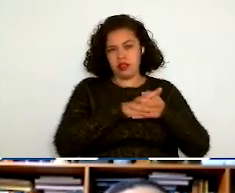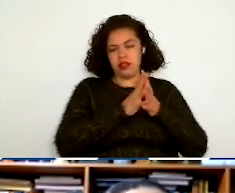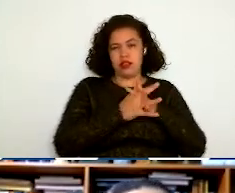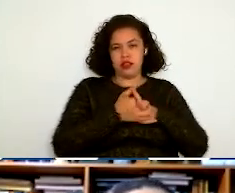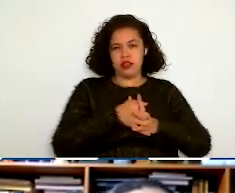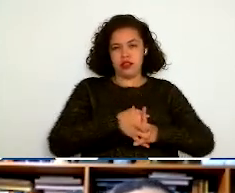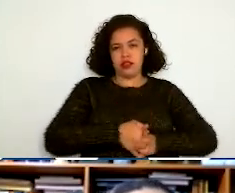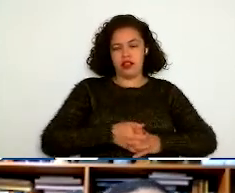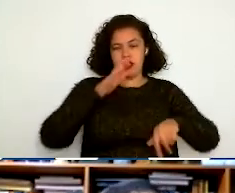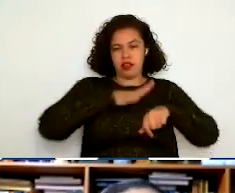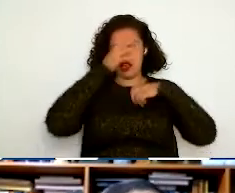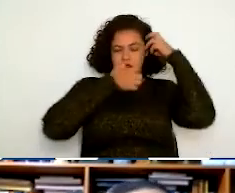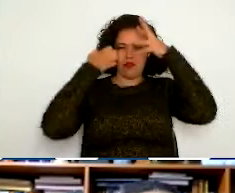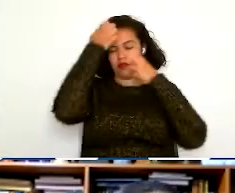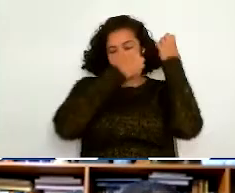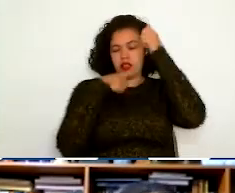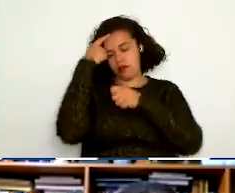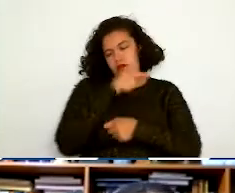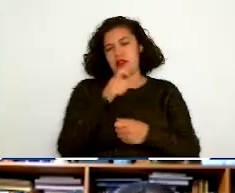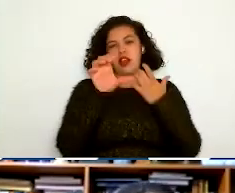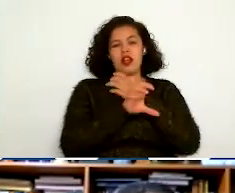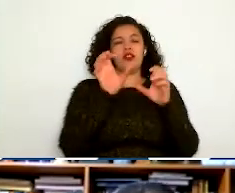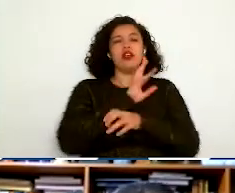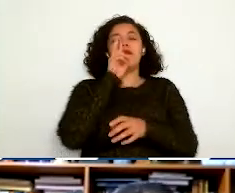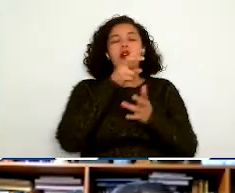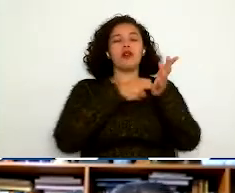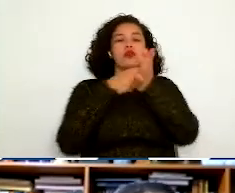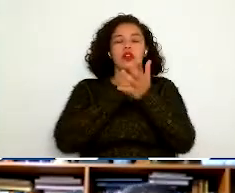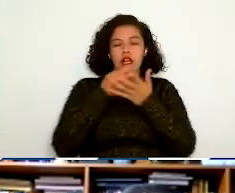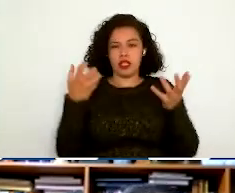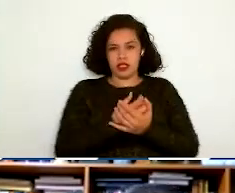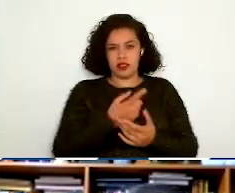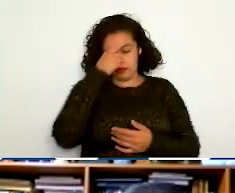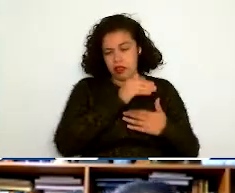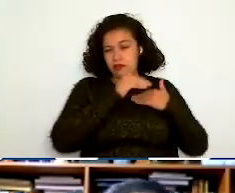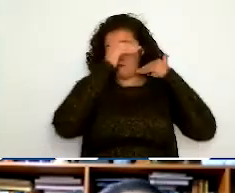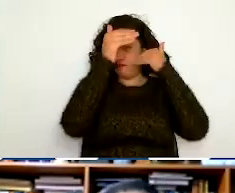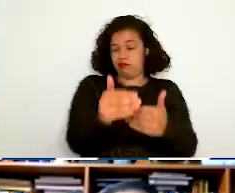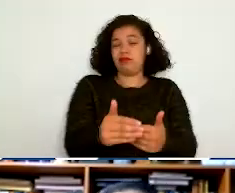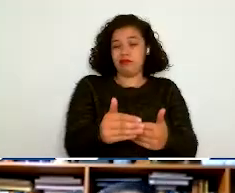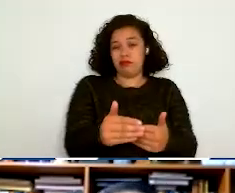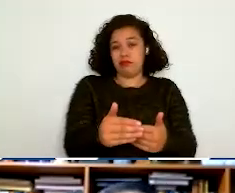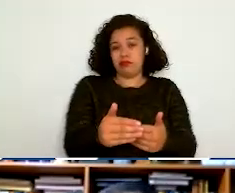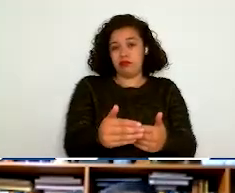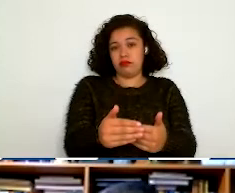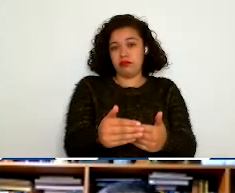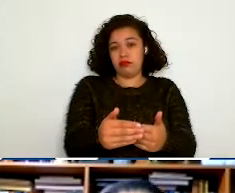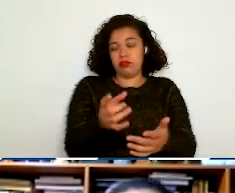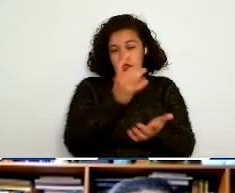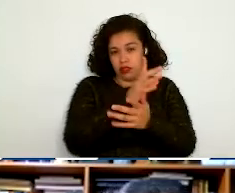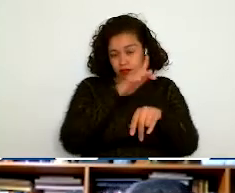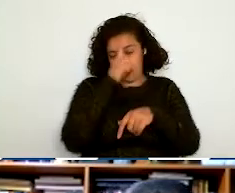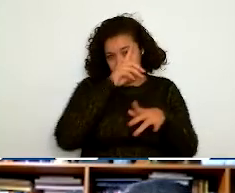constantemente evaluando para esas mejoras que necesitamos, ¿no? O sea, más allá de pues, estos estándares más cuantitativos,